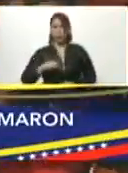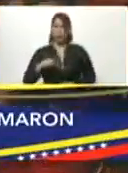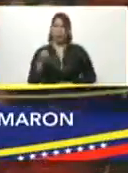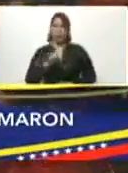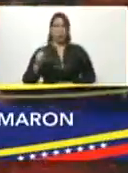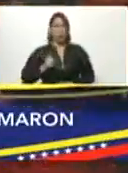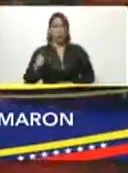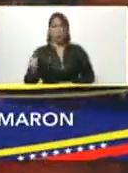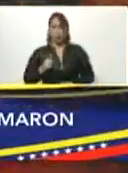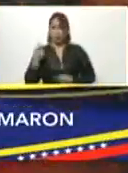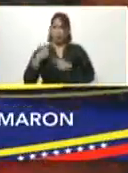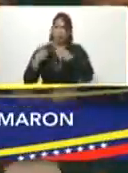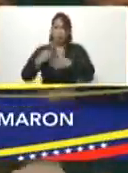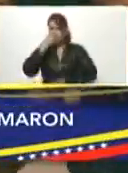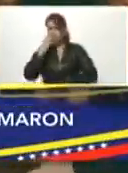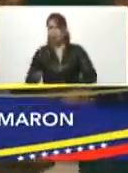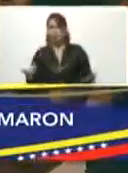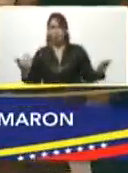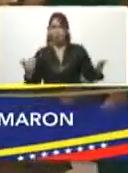de timoratas,